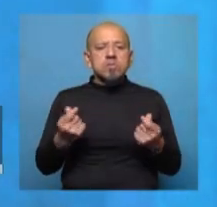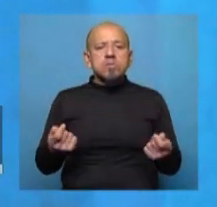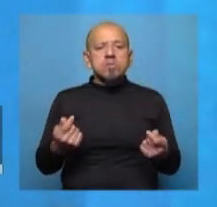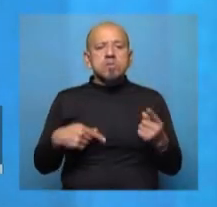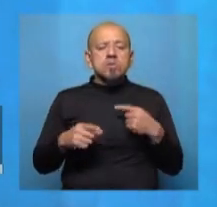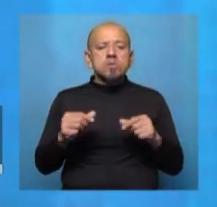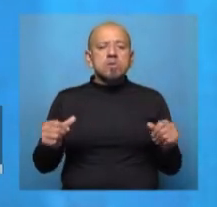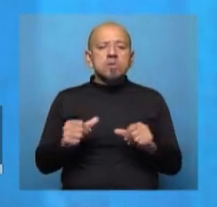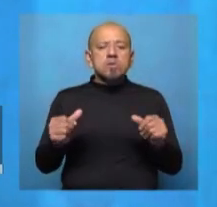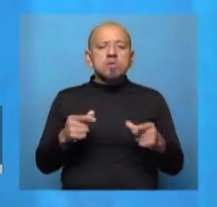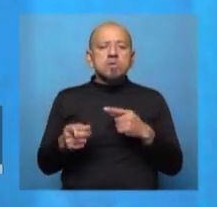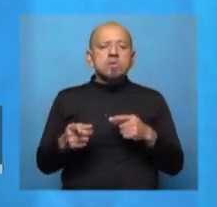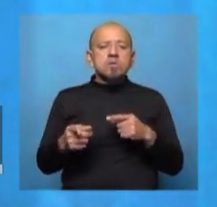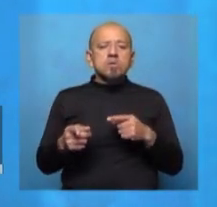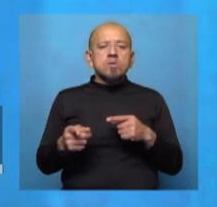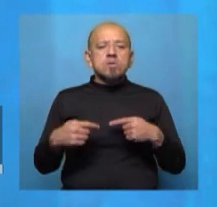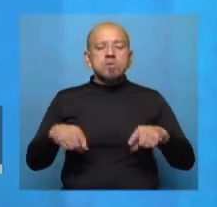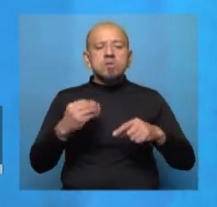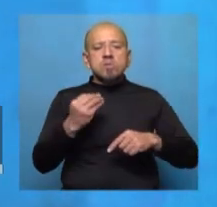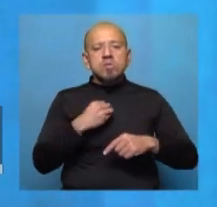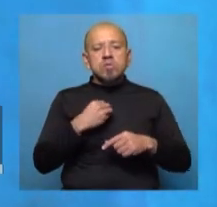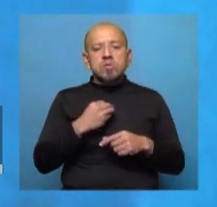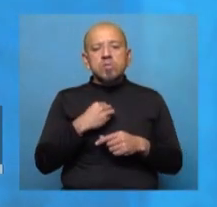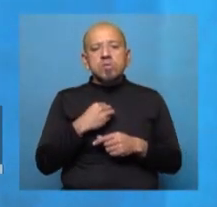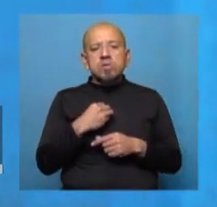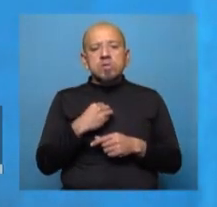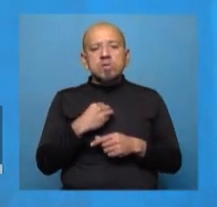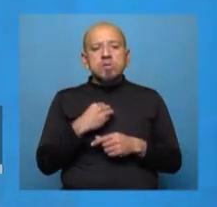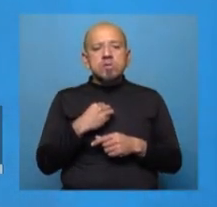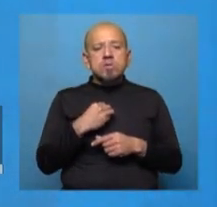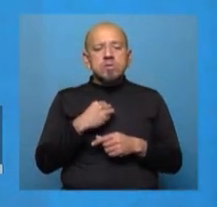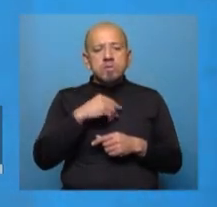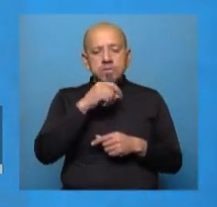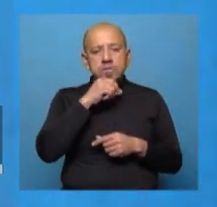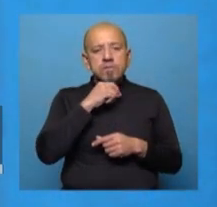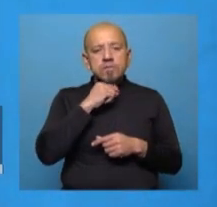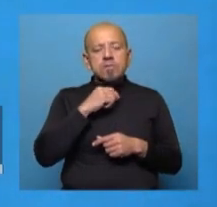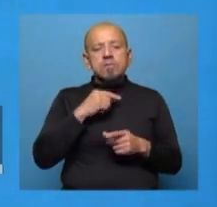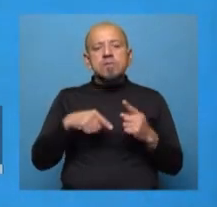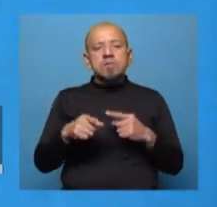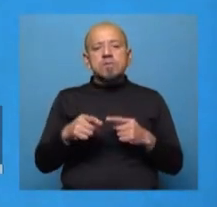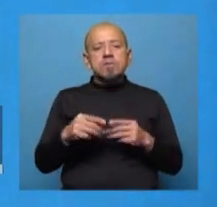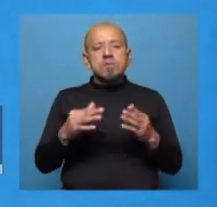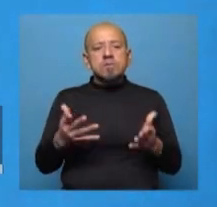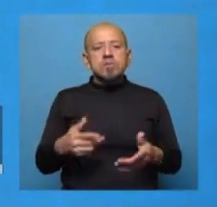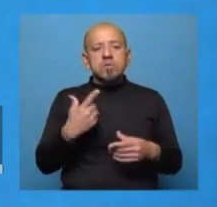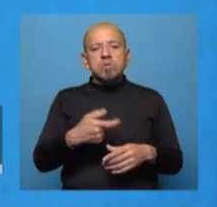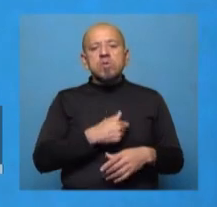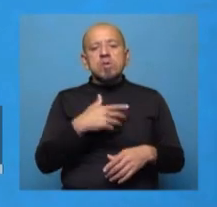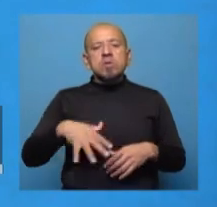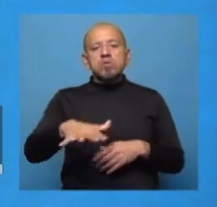que construyó confianza en las posibilidades que reflejaba la a una sociedad